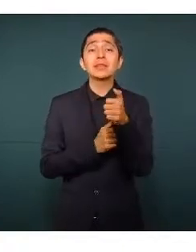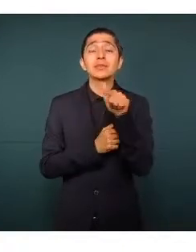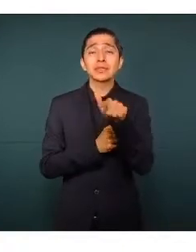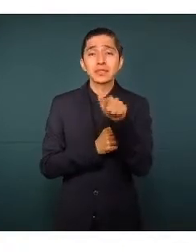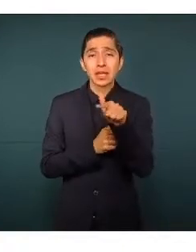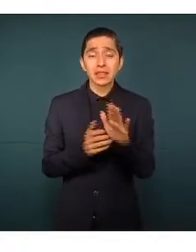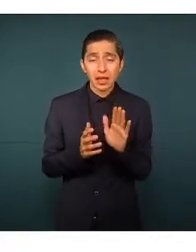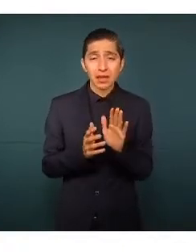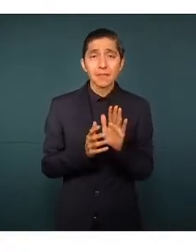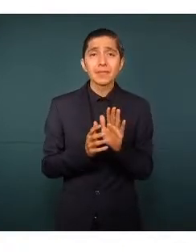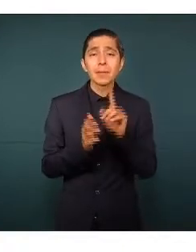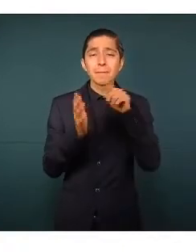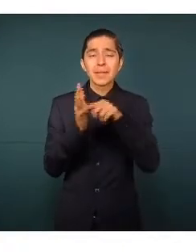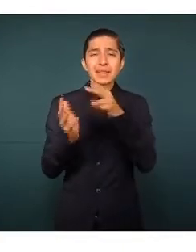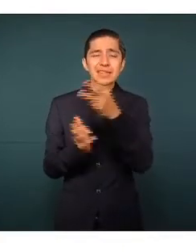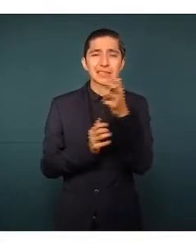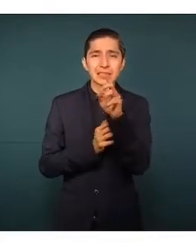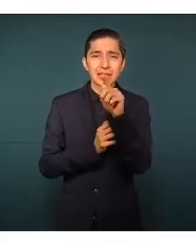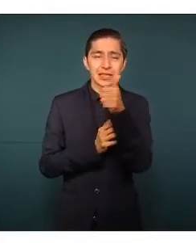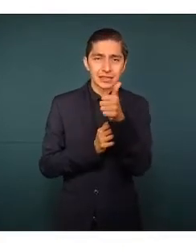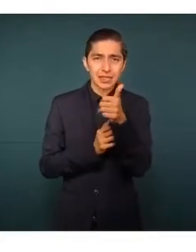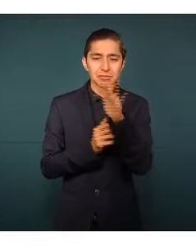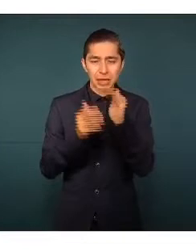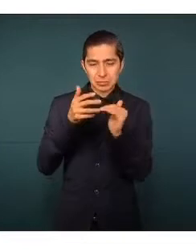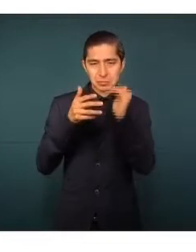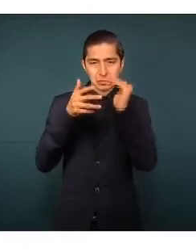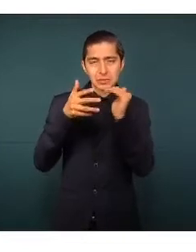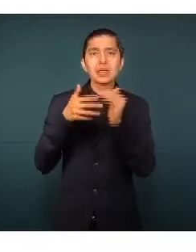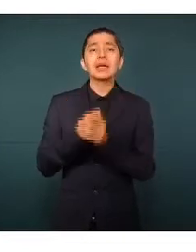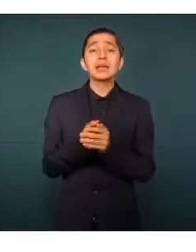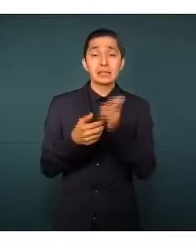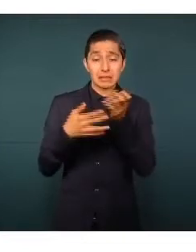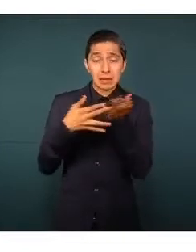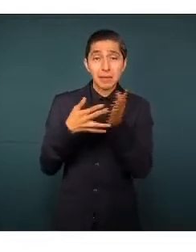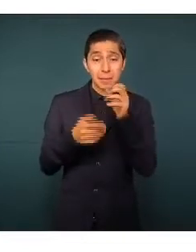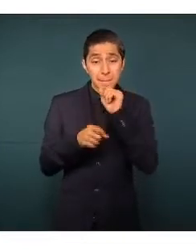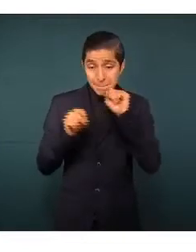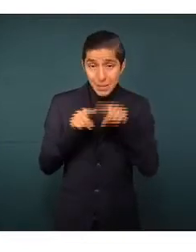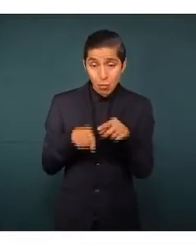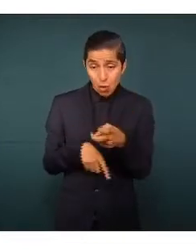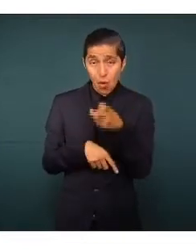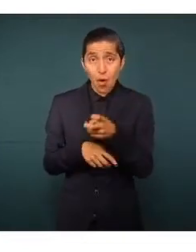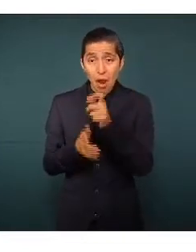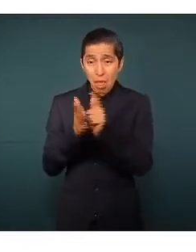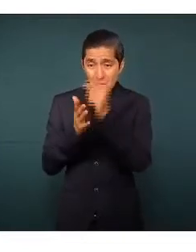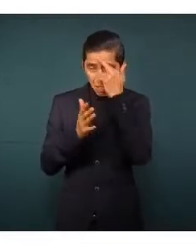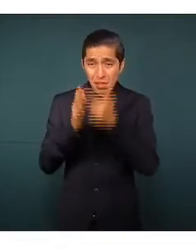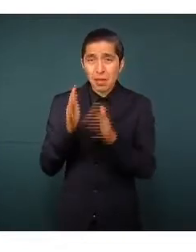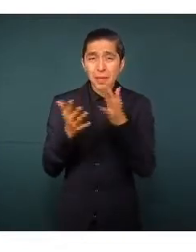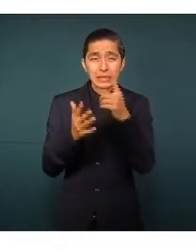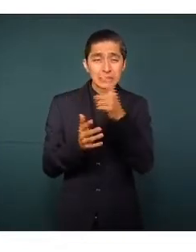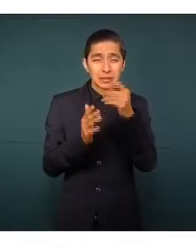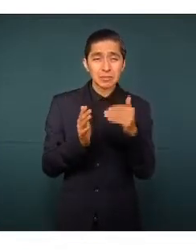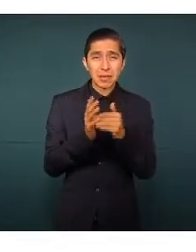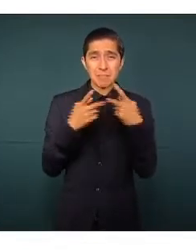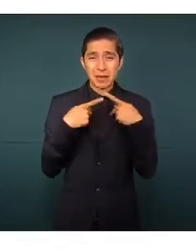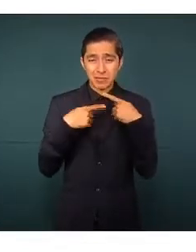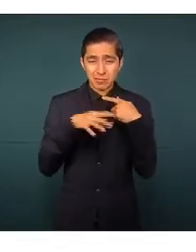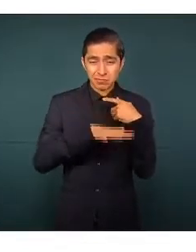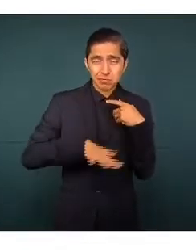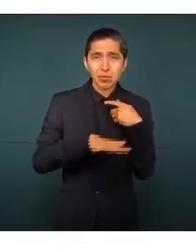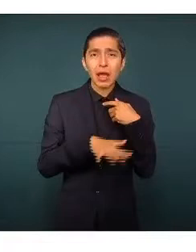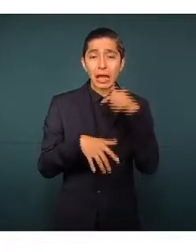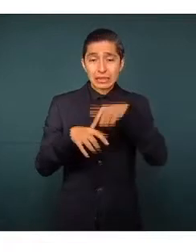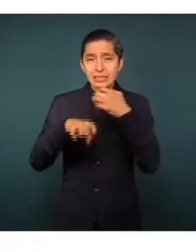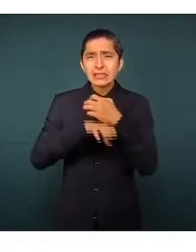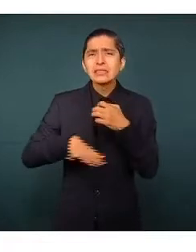eventos. La media es 1,376. Y estos mismos homicidios dolosos, considerados por cada 100,000 habitantes, el Estado se